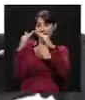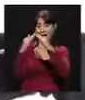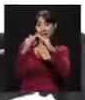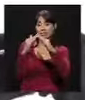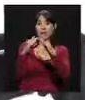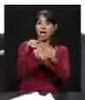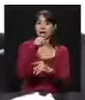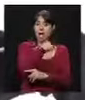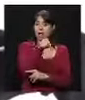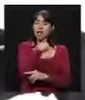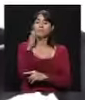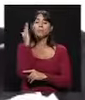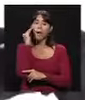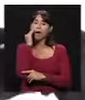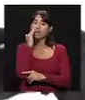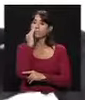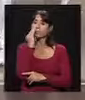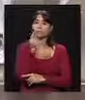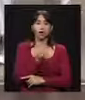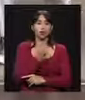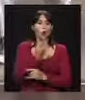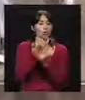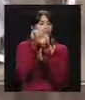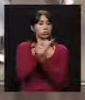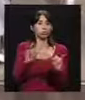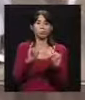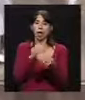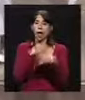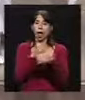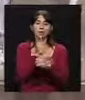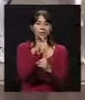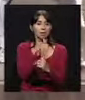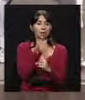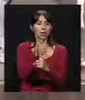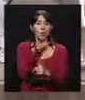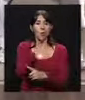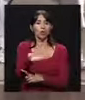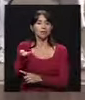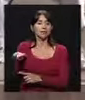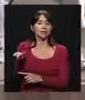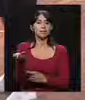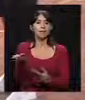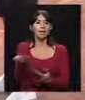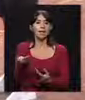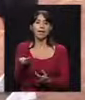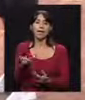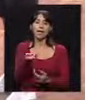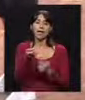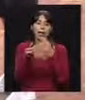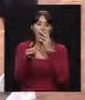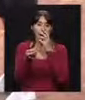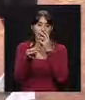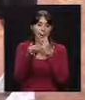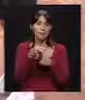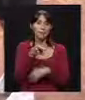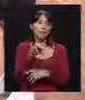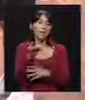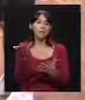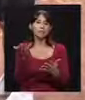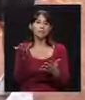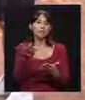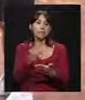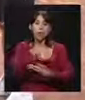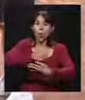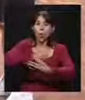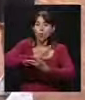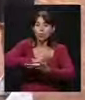muy grande a nivel mundial de lo que es este deporte cada equipo presenta a tres jugadores en la cancha el objetivo es introducir la mayor